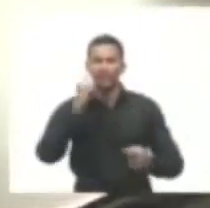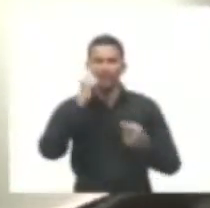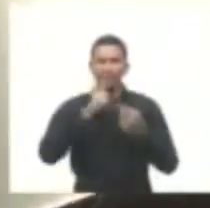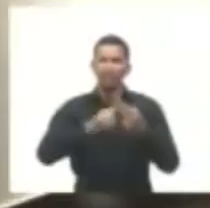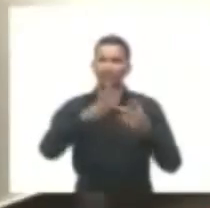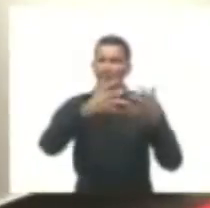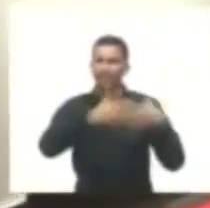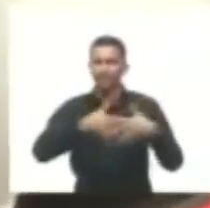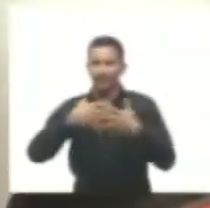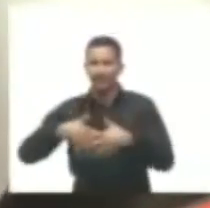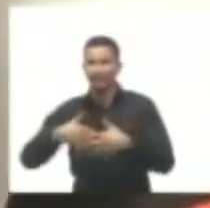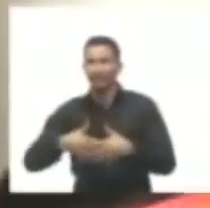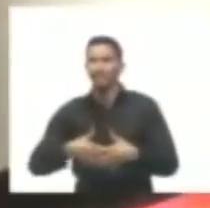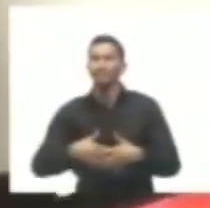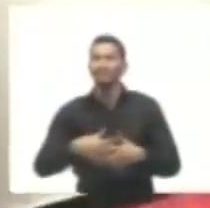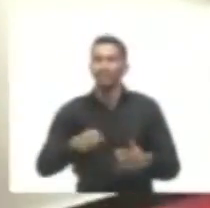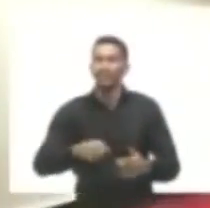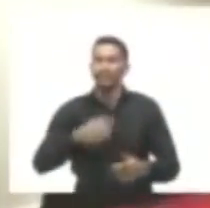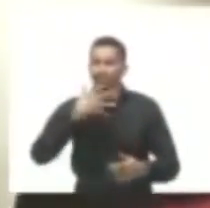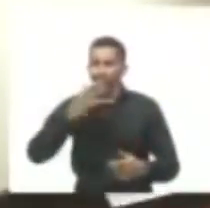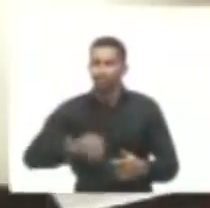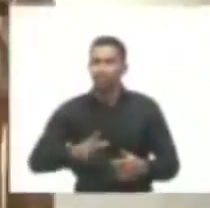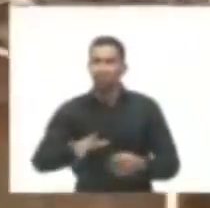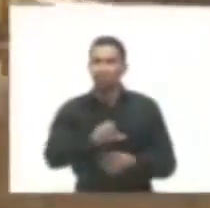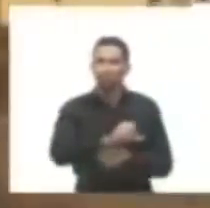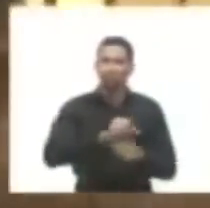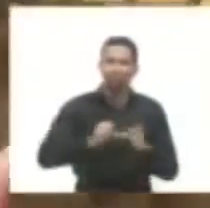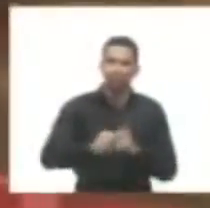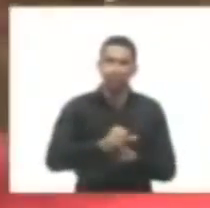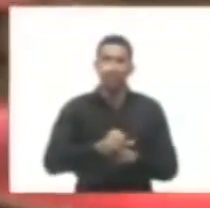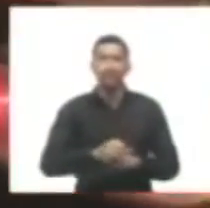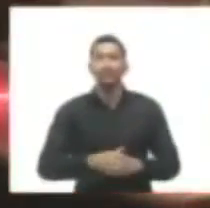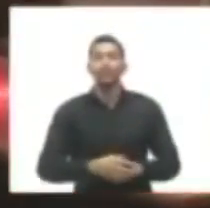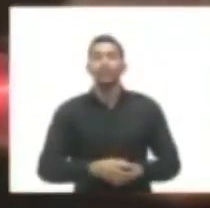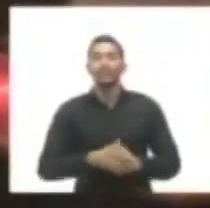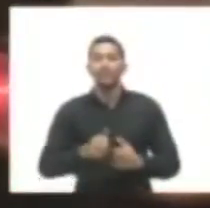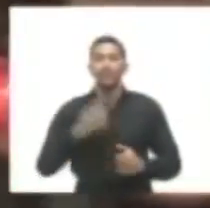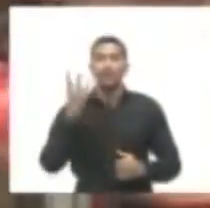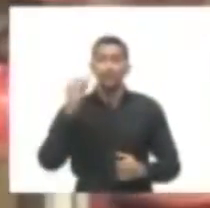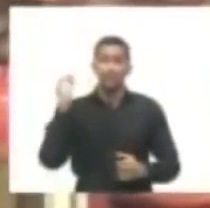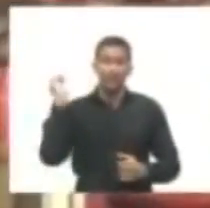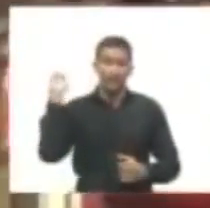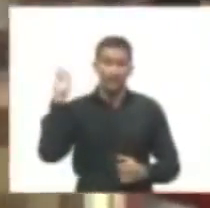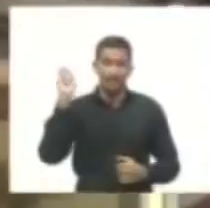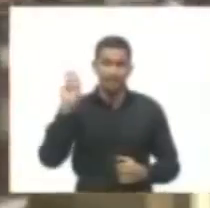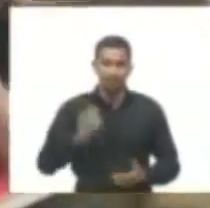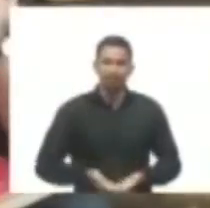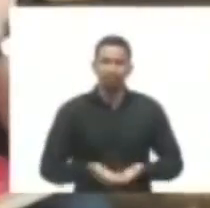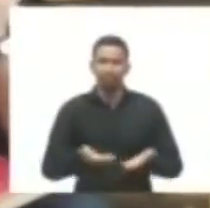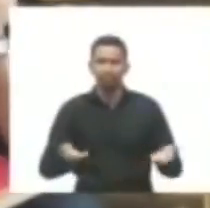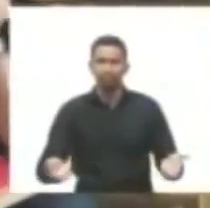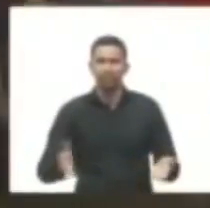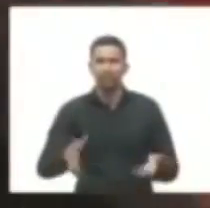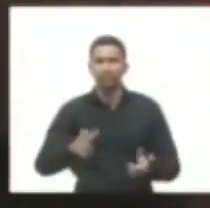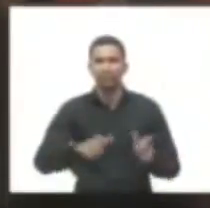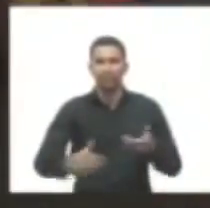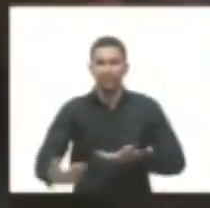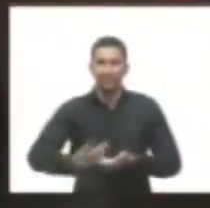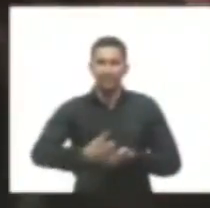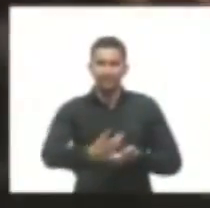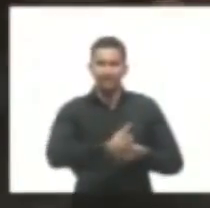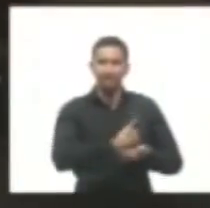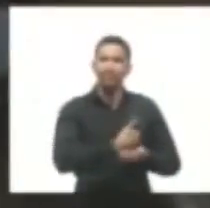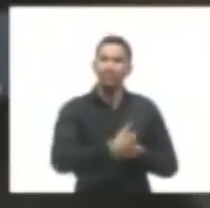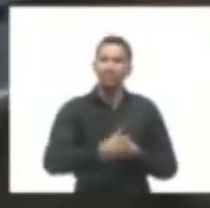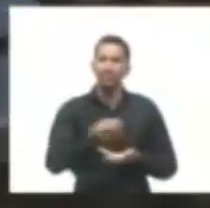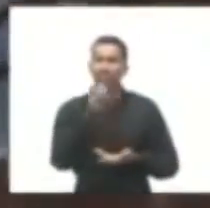es cumplir con la labor social, y esta cadena de restaurantes no ha sido la excepción. En sus 40 años brinda a sus clientes las mejores alternativas en comida,